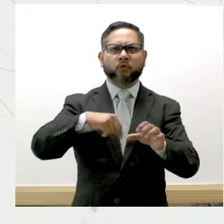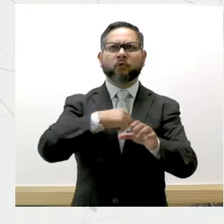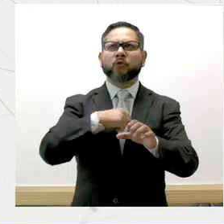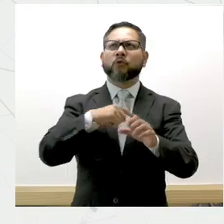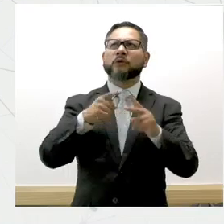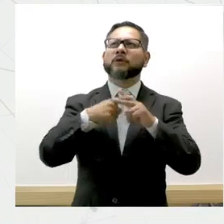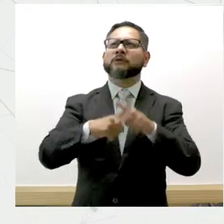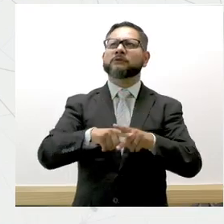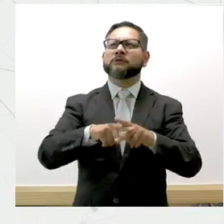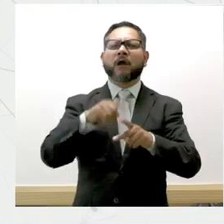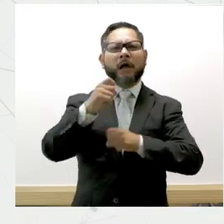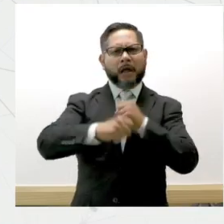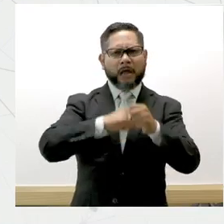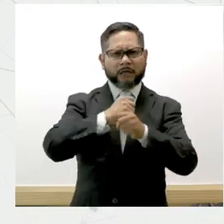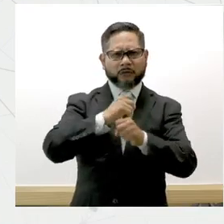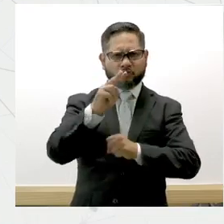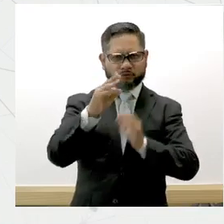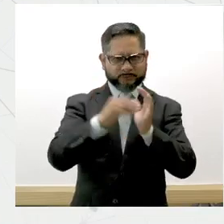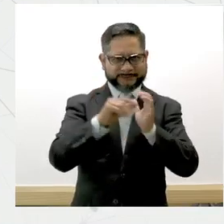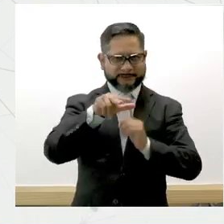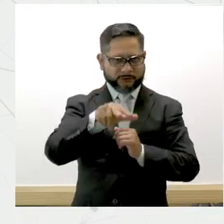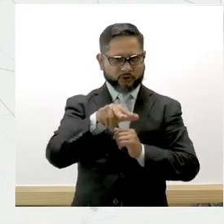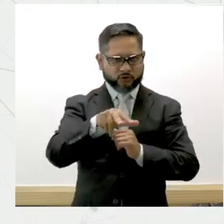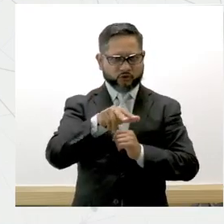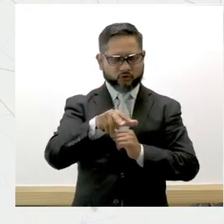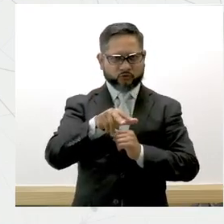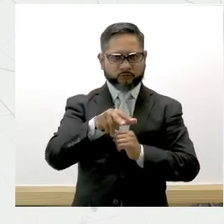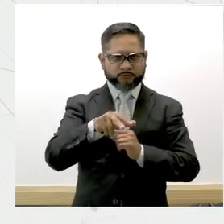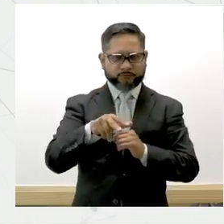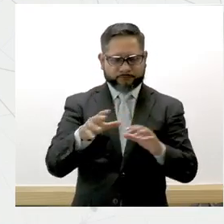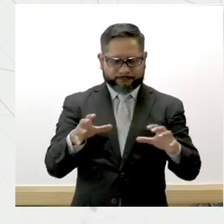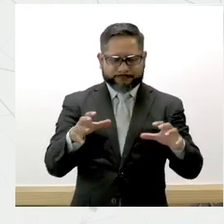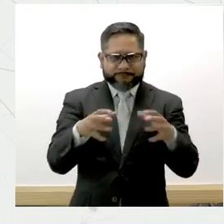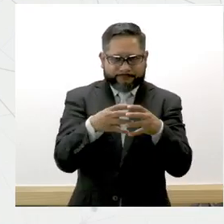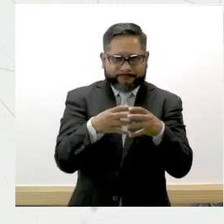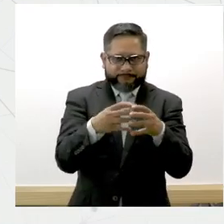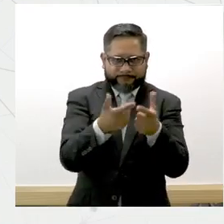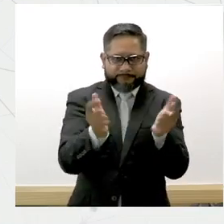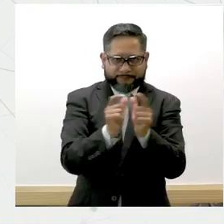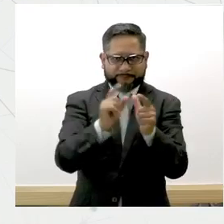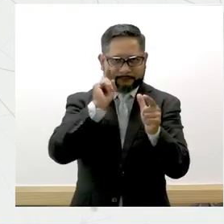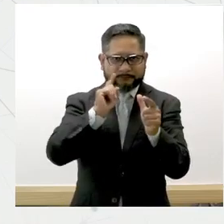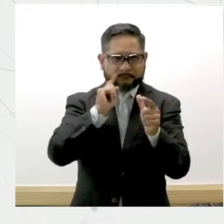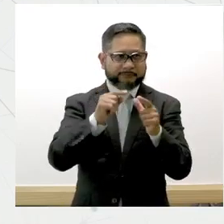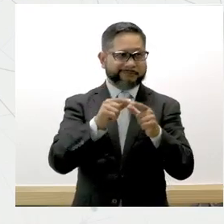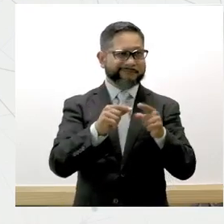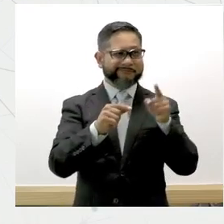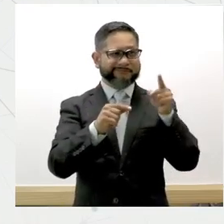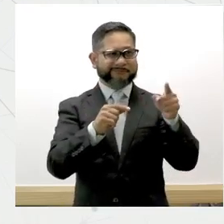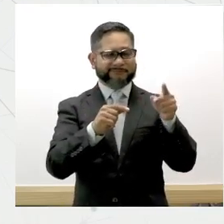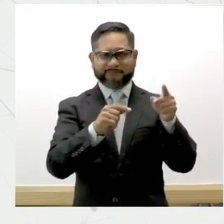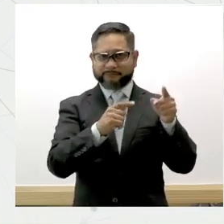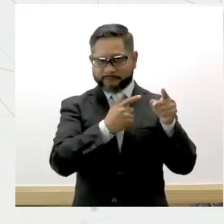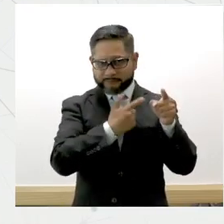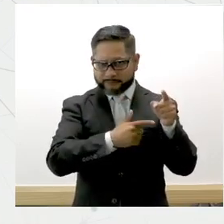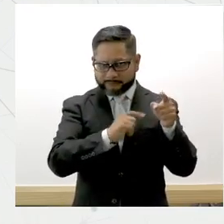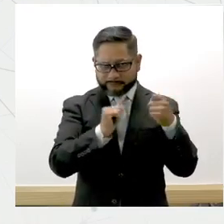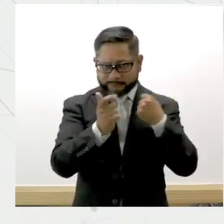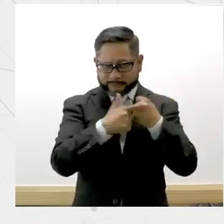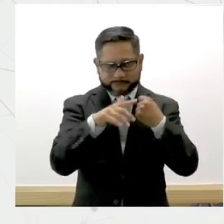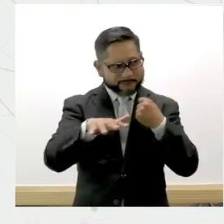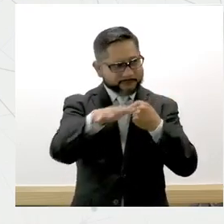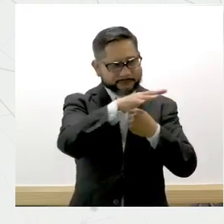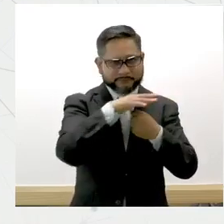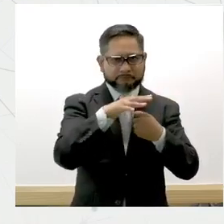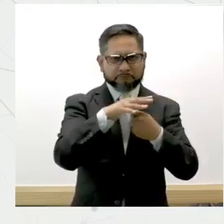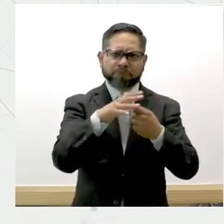2018, un conjunto de mujeres que entendíamos que, bueno, si no te gusta del todo la realidad que te rodea, tienes